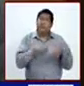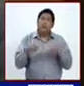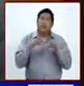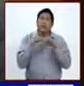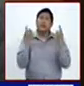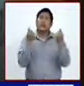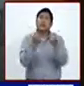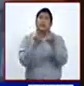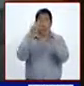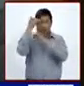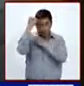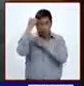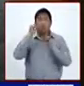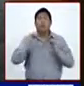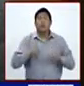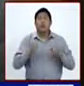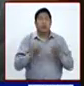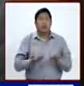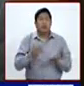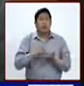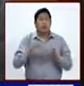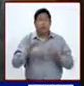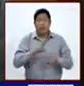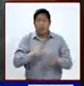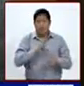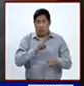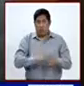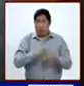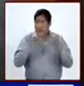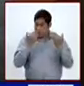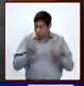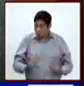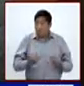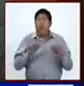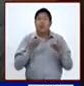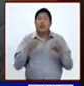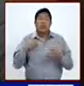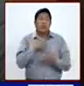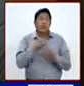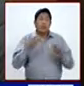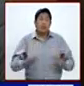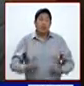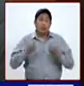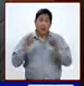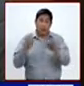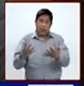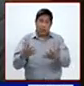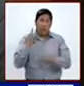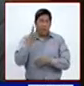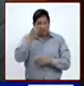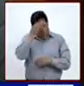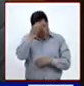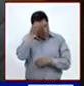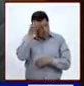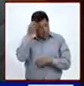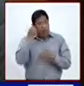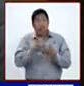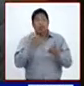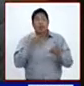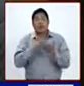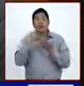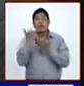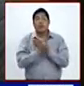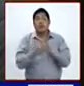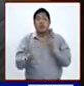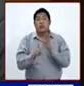componen el departamento de Santa Cruz pueda volver a la normalidad. Hoy queremos hacer la entrega de un anteproyecto de